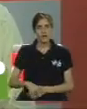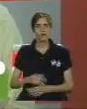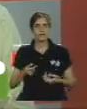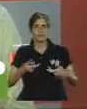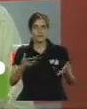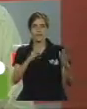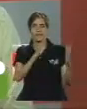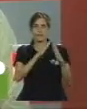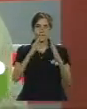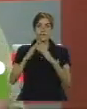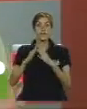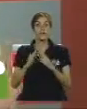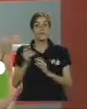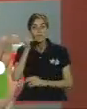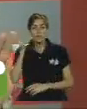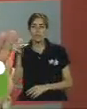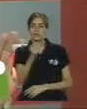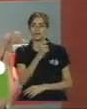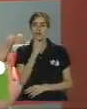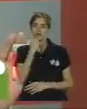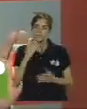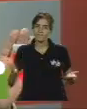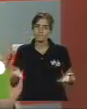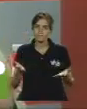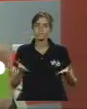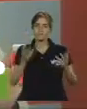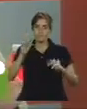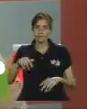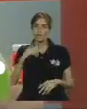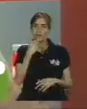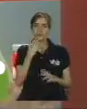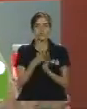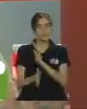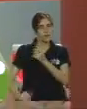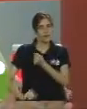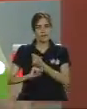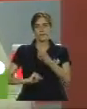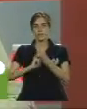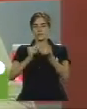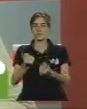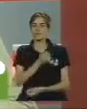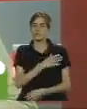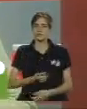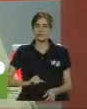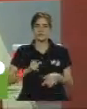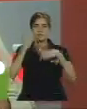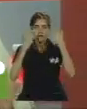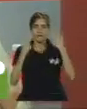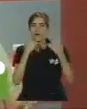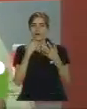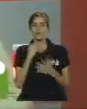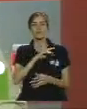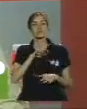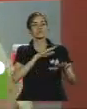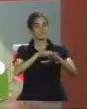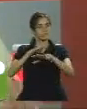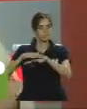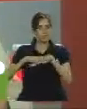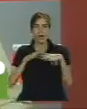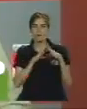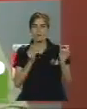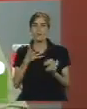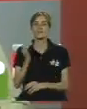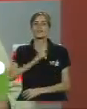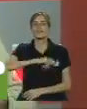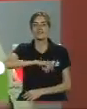vivienda, bueno, la población se está estimulando, quienes apoyan al comandante presidente Chávez y quienes no. Nosotros estamos llamando a todos quienes